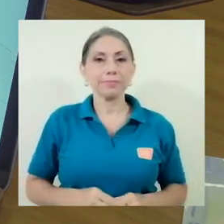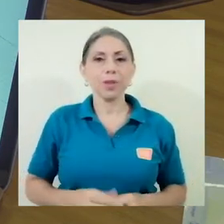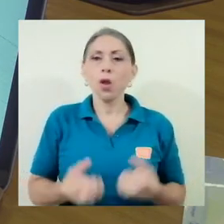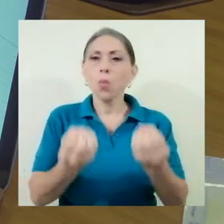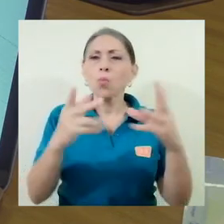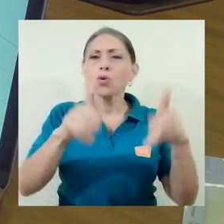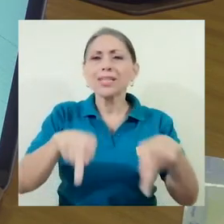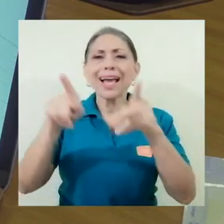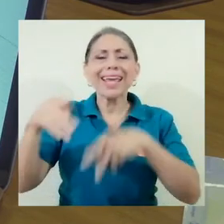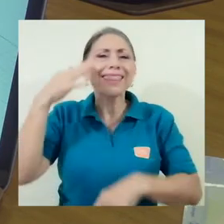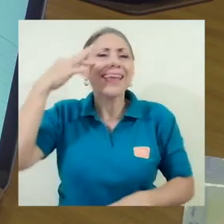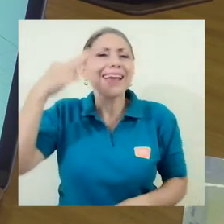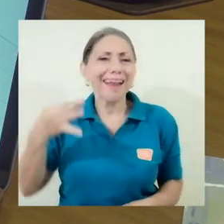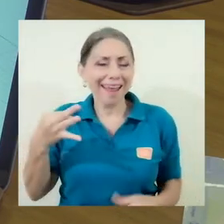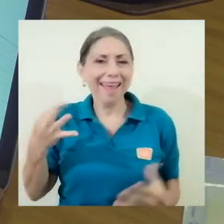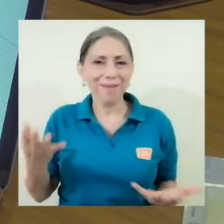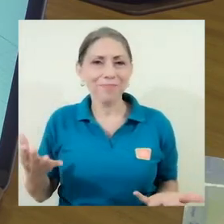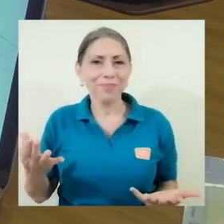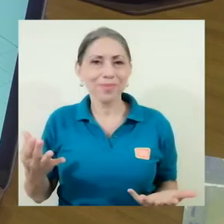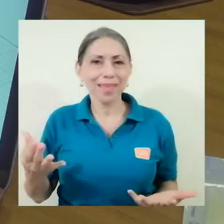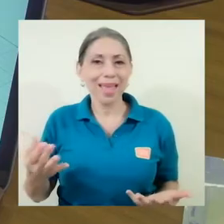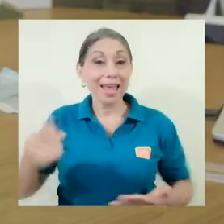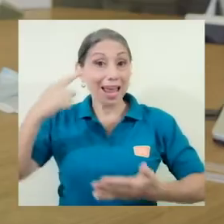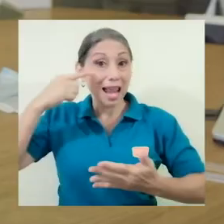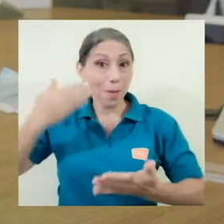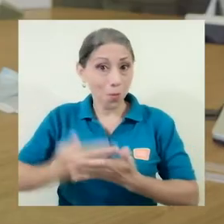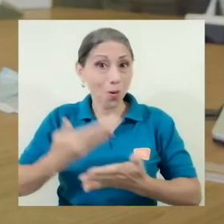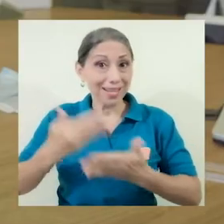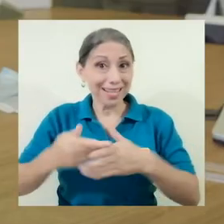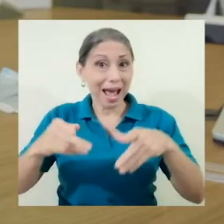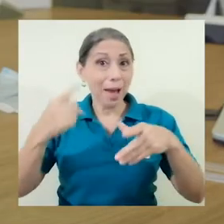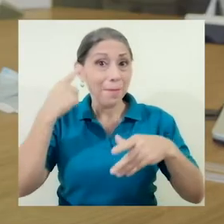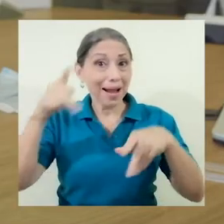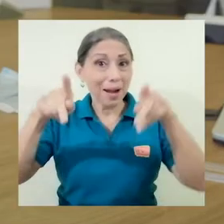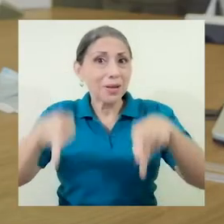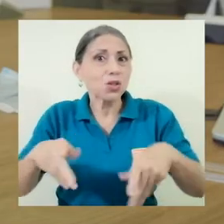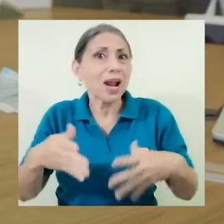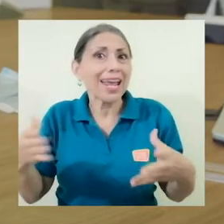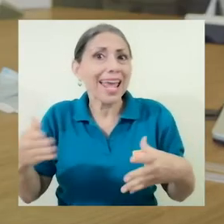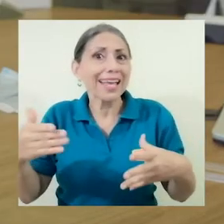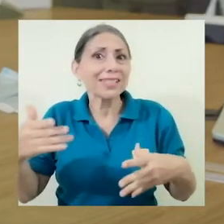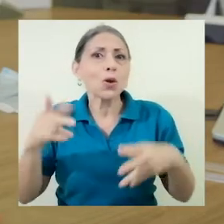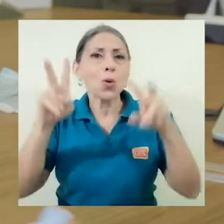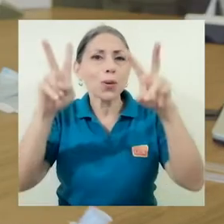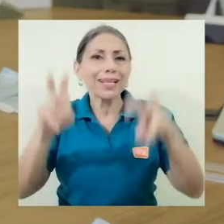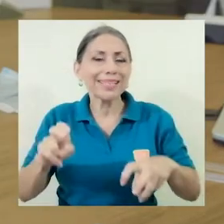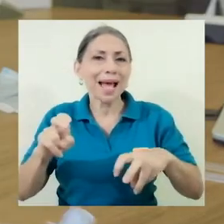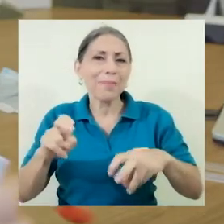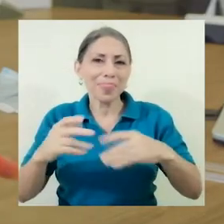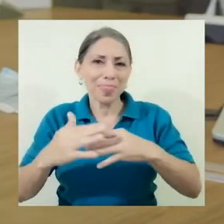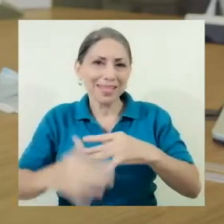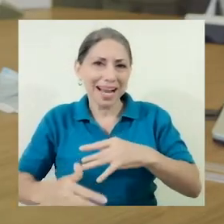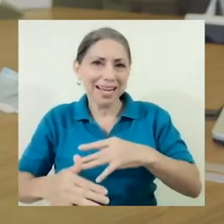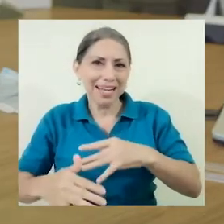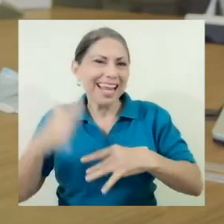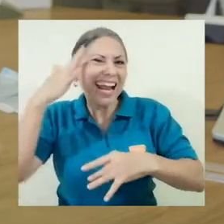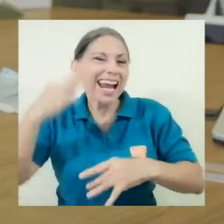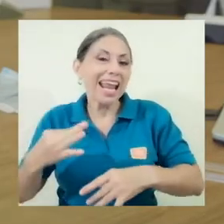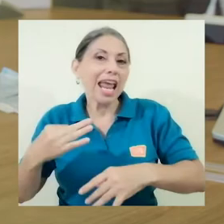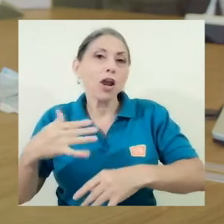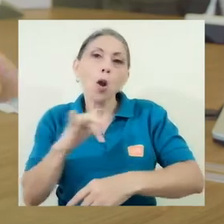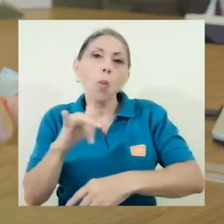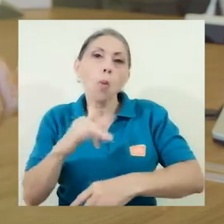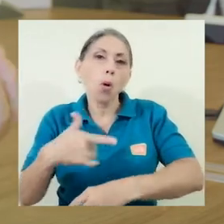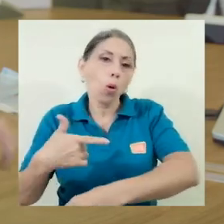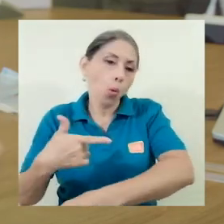hay mucha gente que piensa que la muestra que se le toma es una muestra de sangre o sea un pinchazo a la vena y